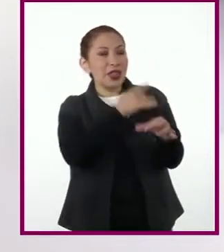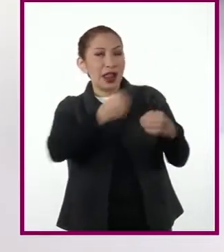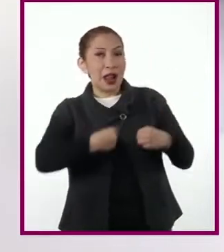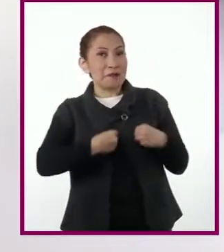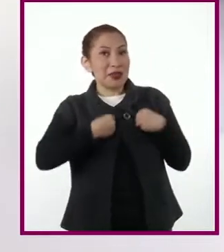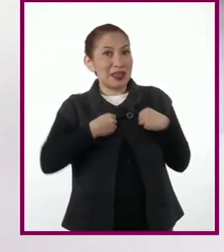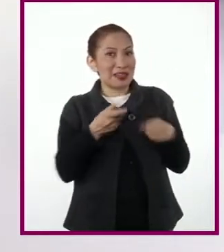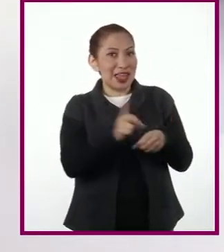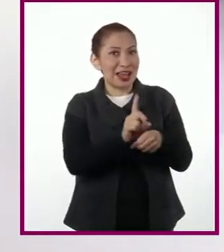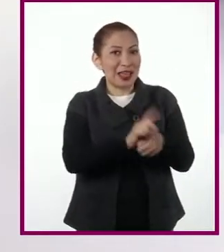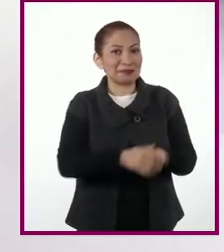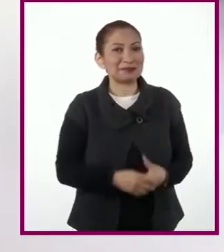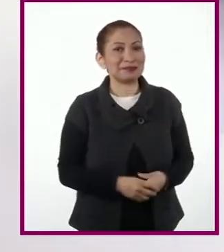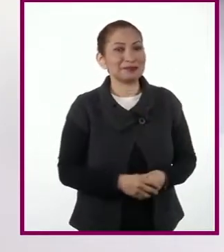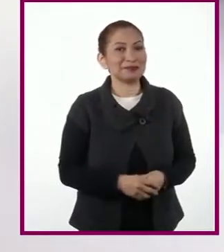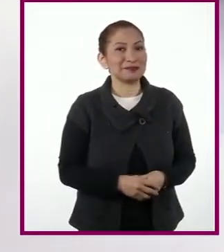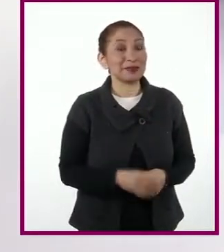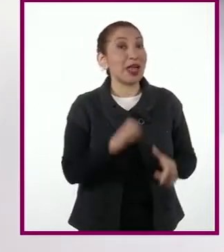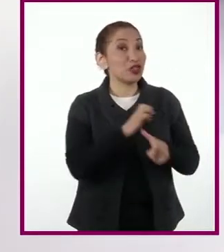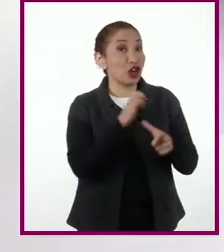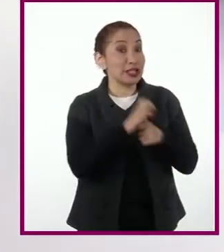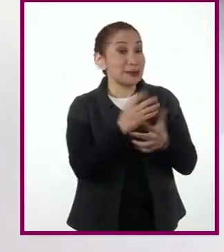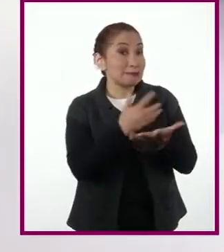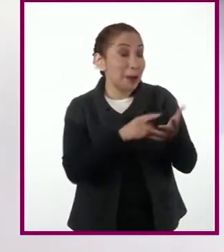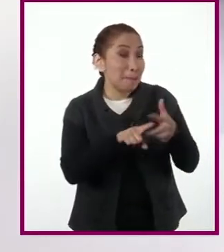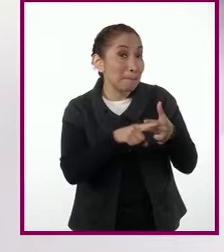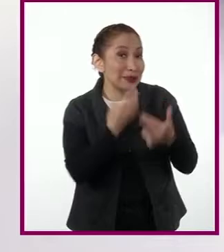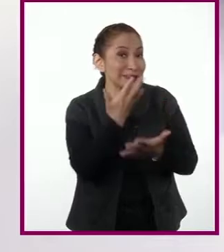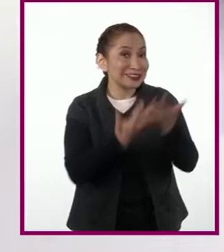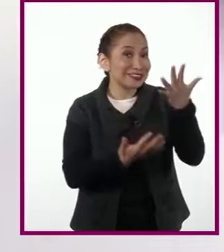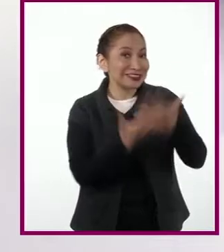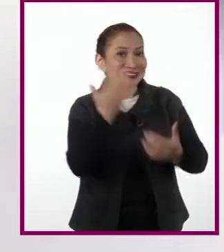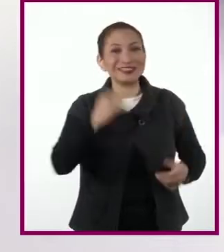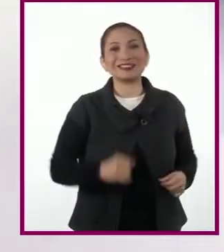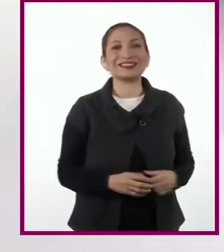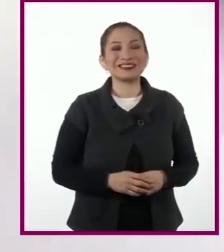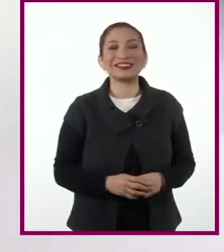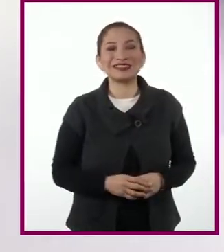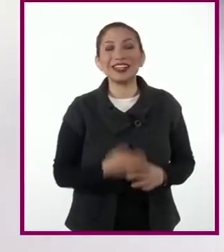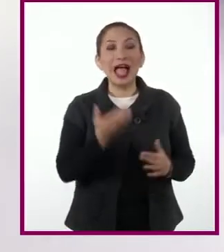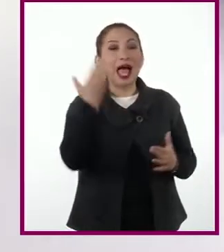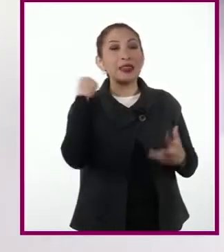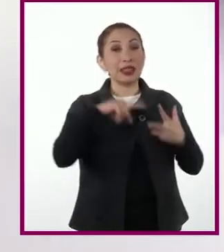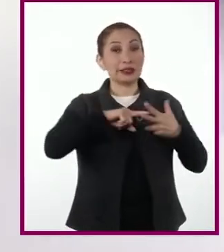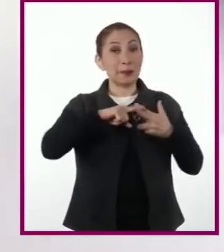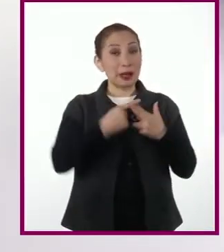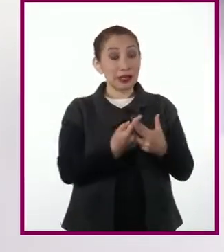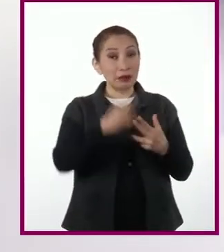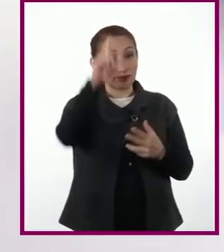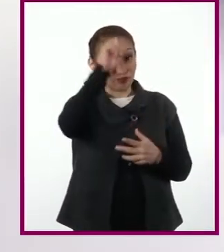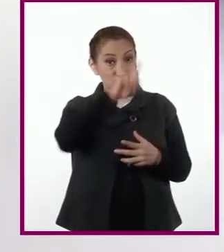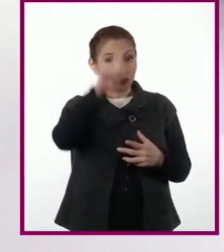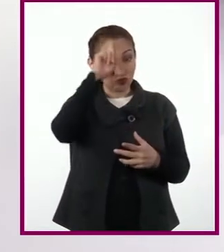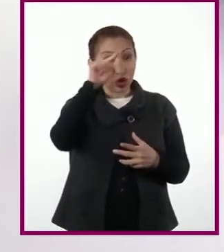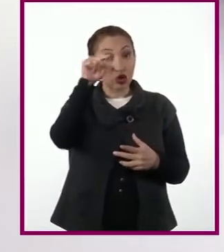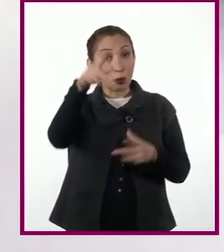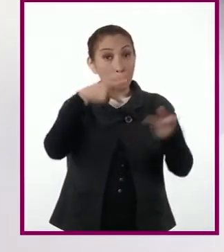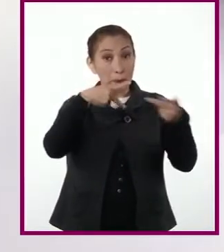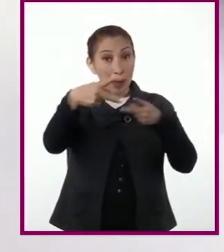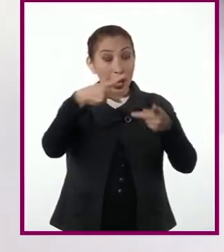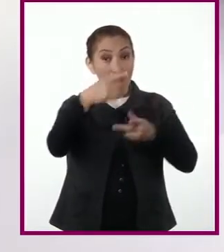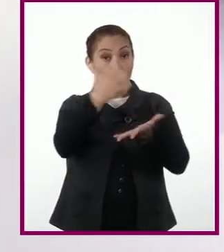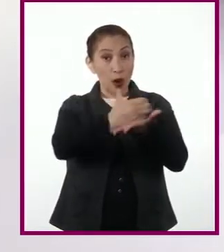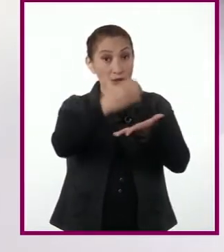nuestra vida cotidiana. Pues, manos a la obra. Antes de comenzar, les recomendamos que tengan a la mano